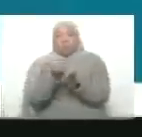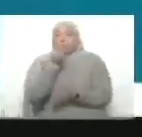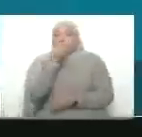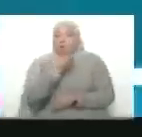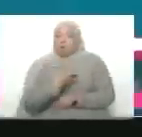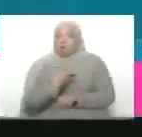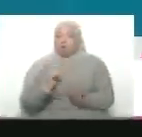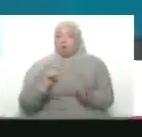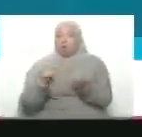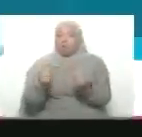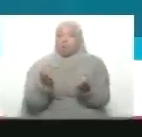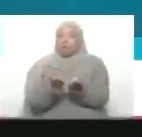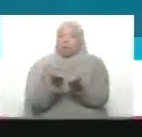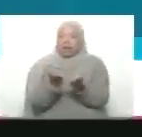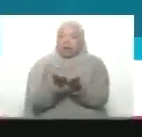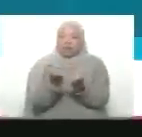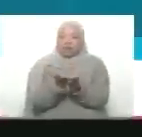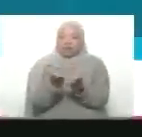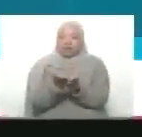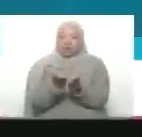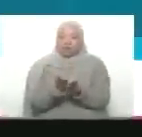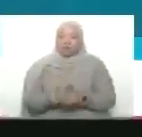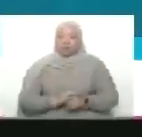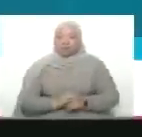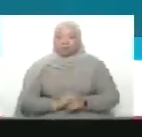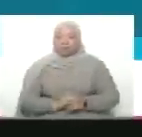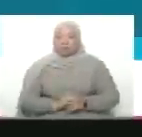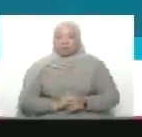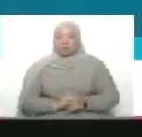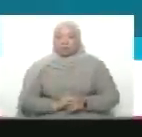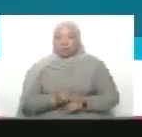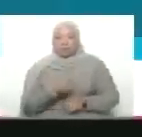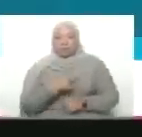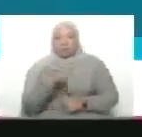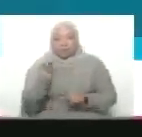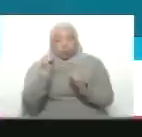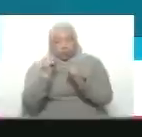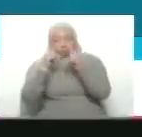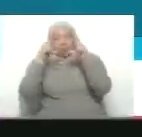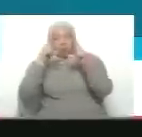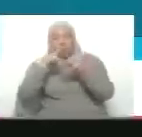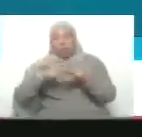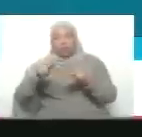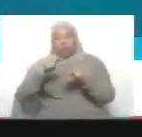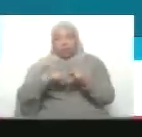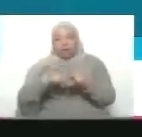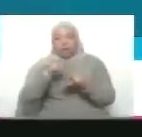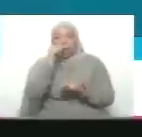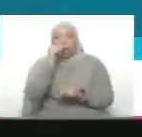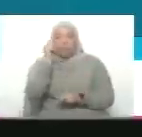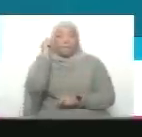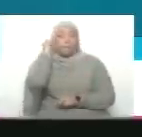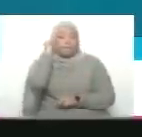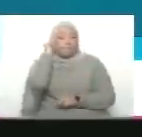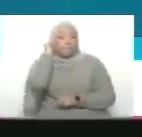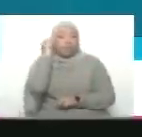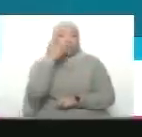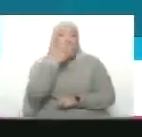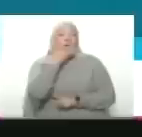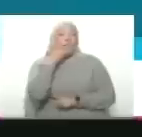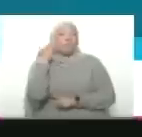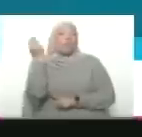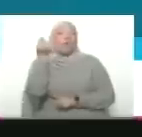ritmo las clases yo me he quedado impresionado con los niñas y con la